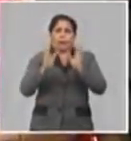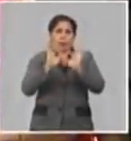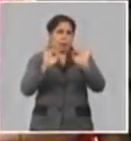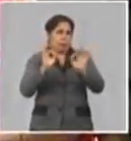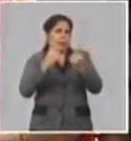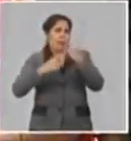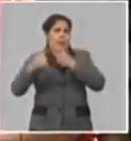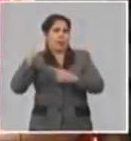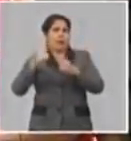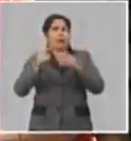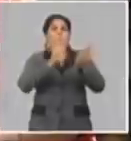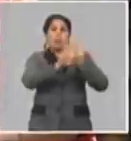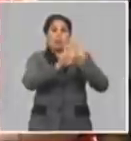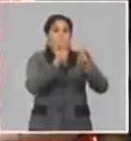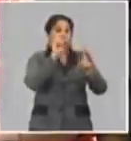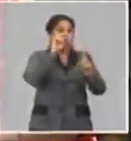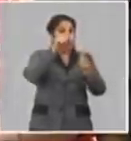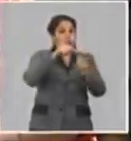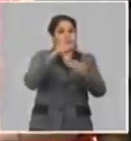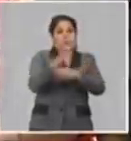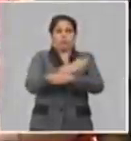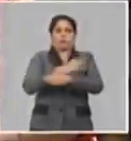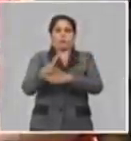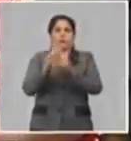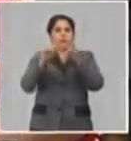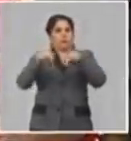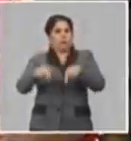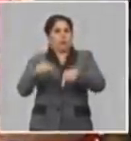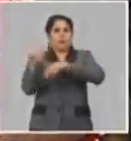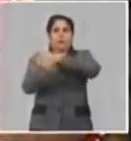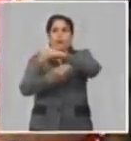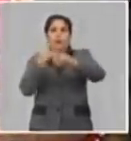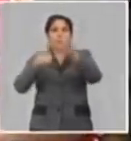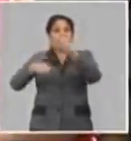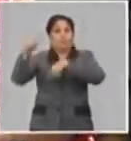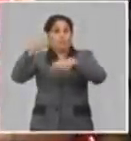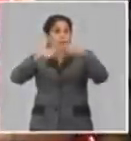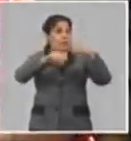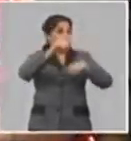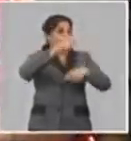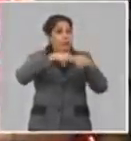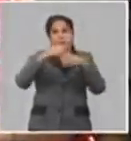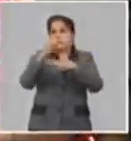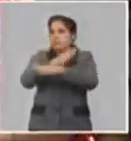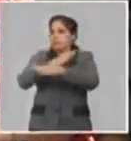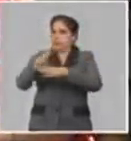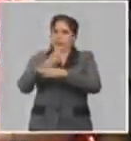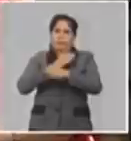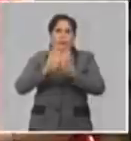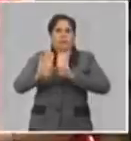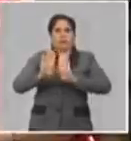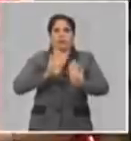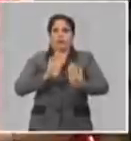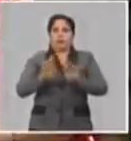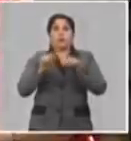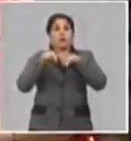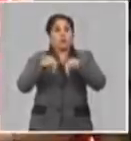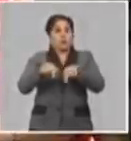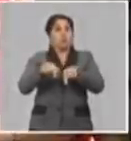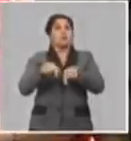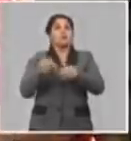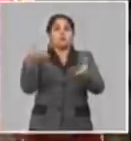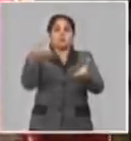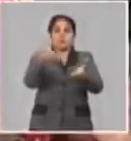cadenas, sí me tenía otro objeto social, vendiendo todos los productos. Y hemos llegado hasta